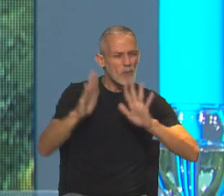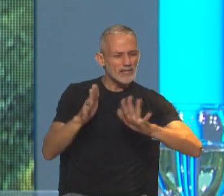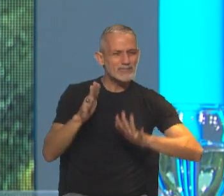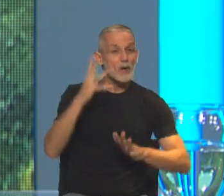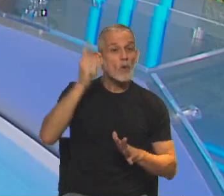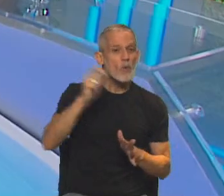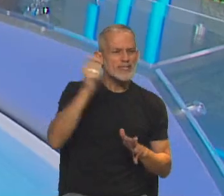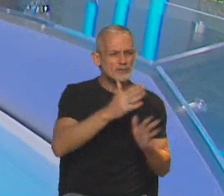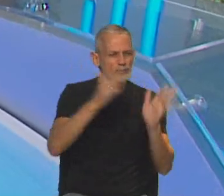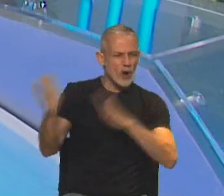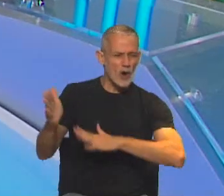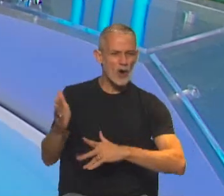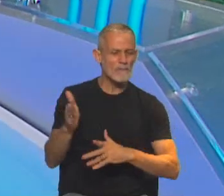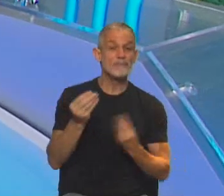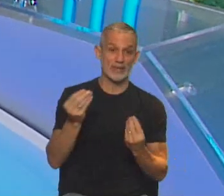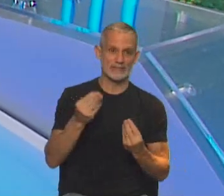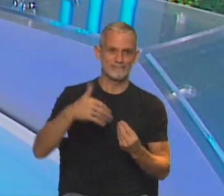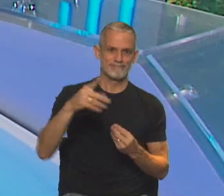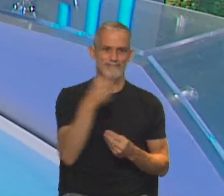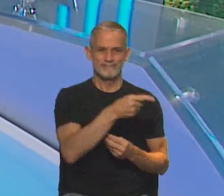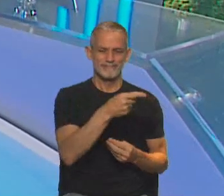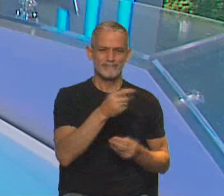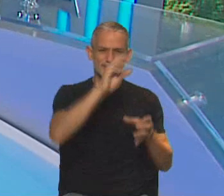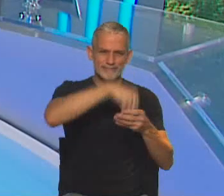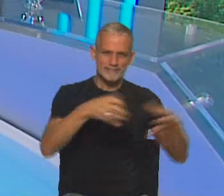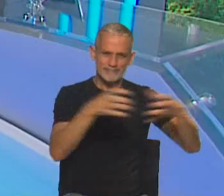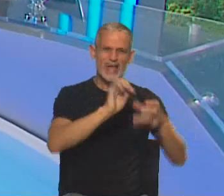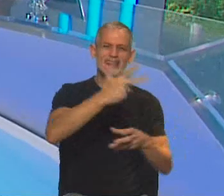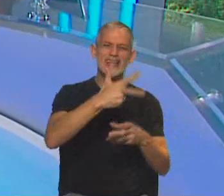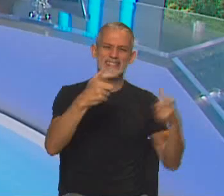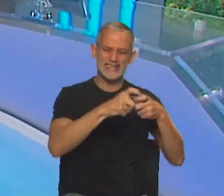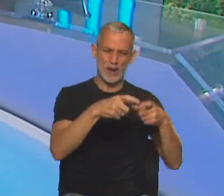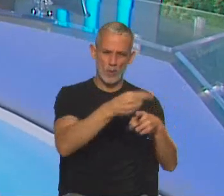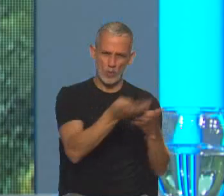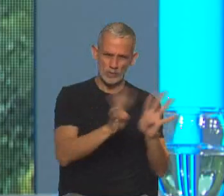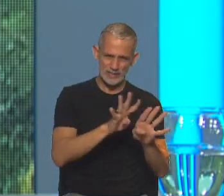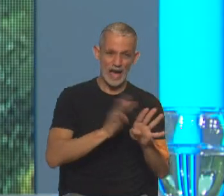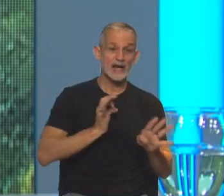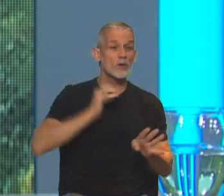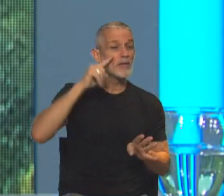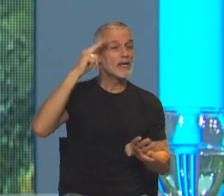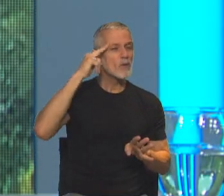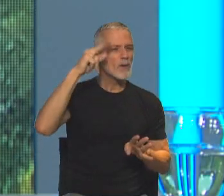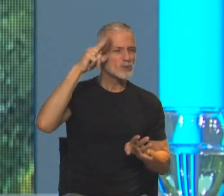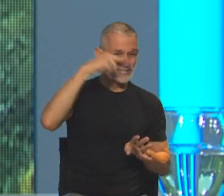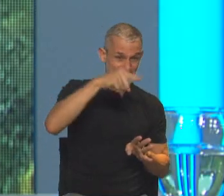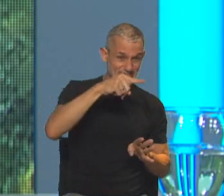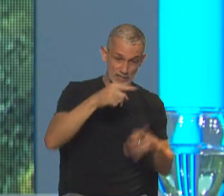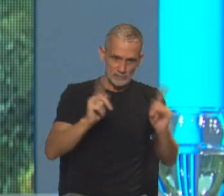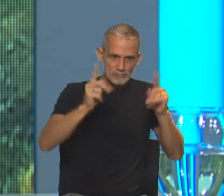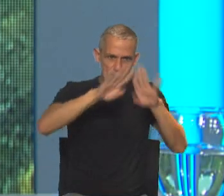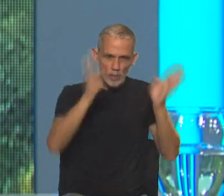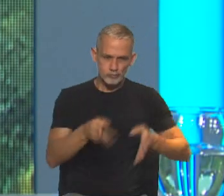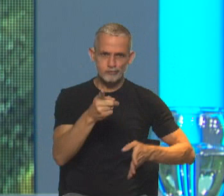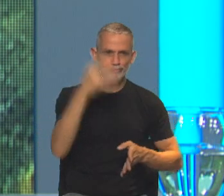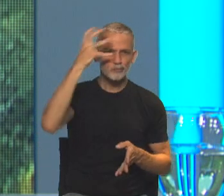tenés razón, que tiene, que le hacen a los integrantes de la tercera junta en el 87 y en el 88 en la Cámara Federal, en el mismo lugar que había